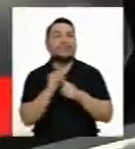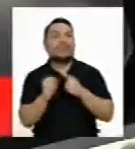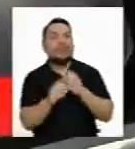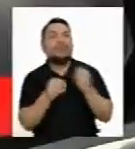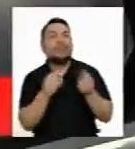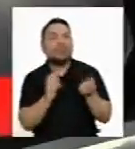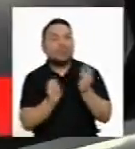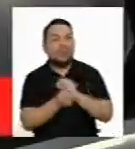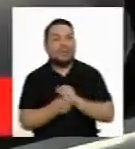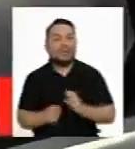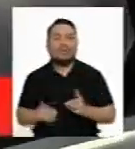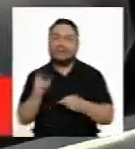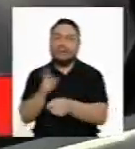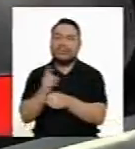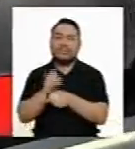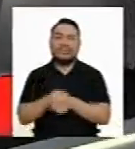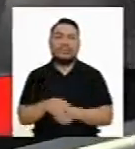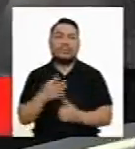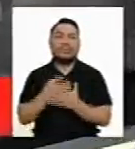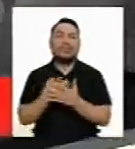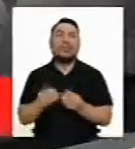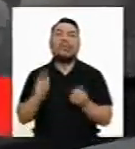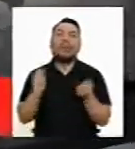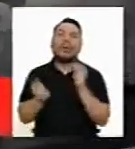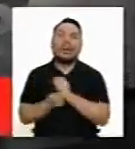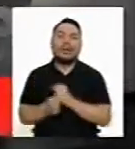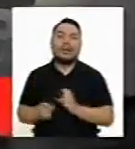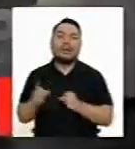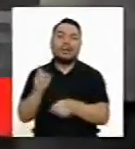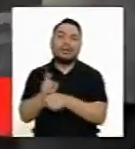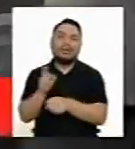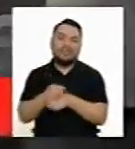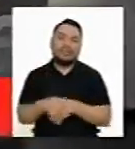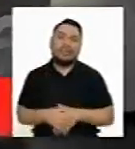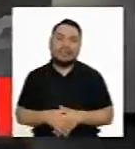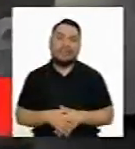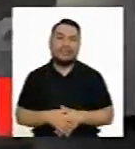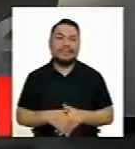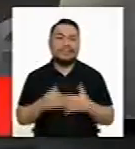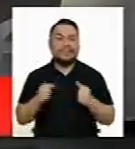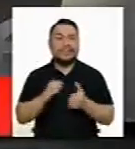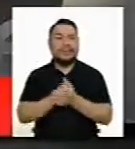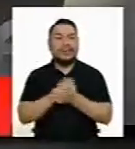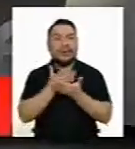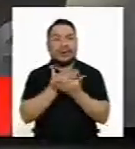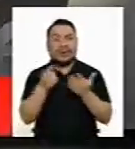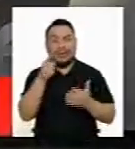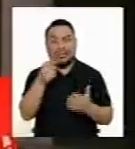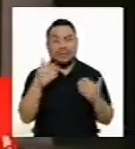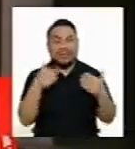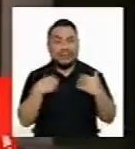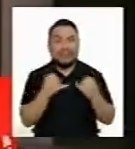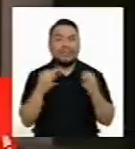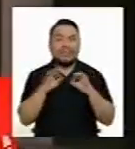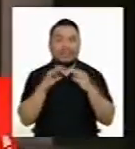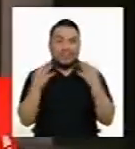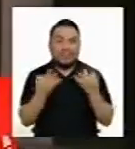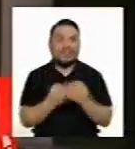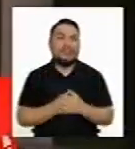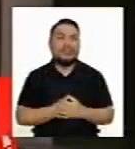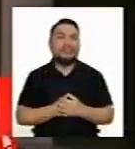educación? ¿Cómo cambiamos a los internos de los penales con educación? Así que, amigo televidente, si usted tiene algún